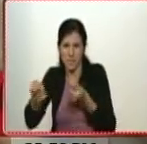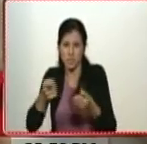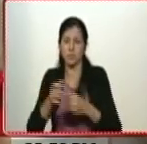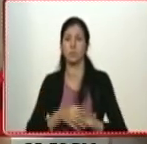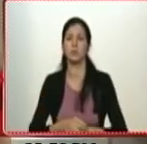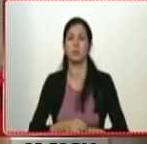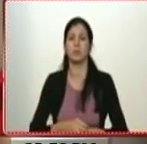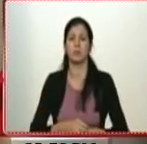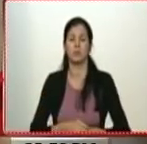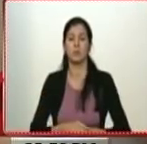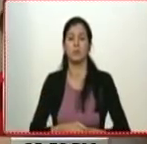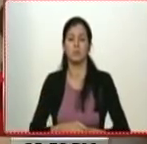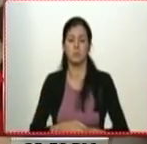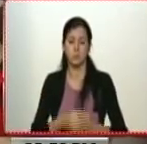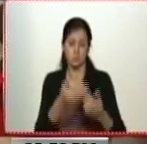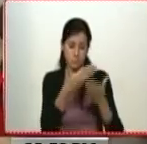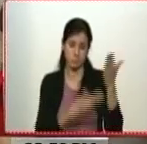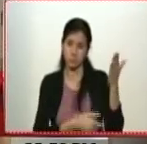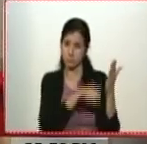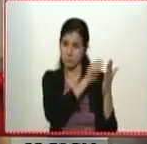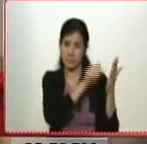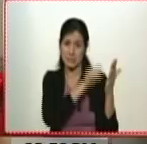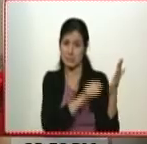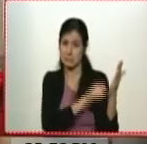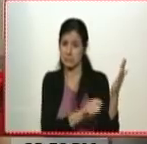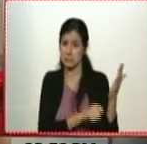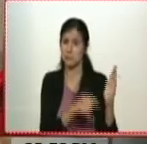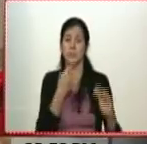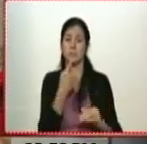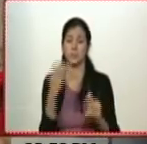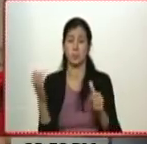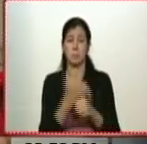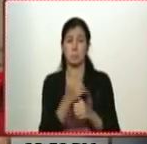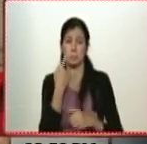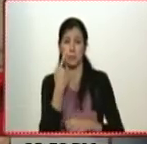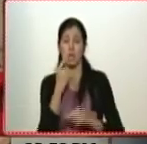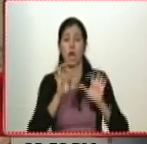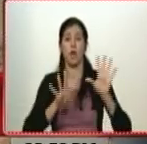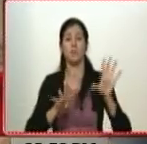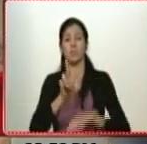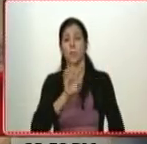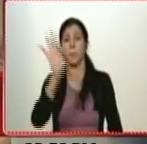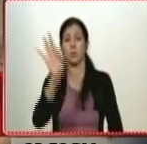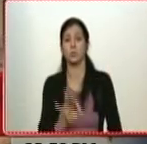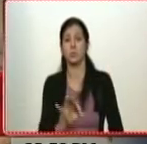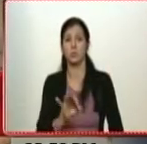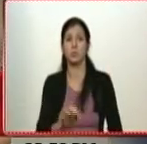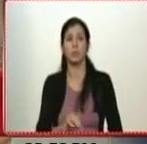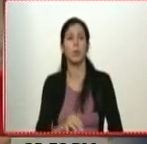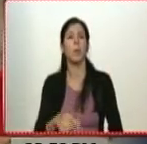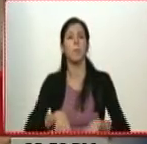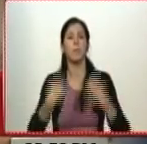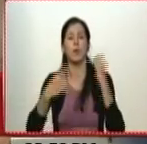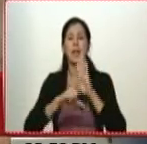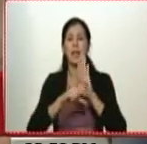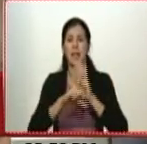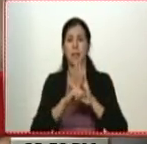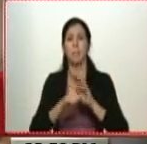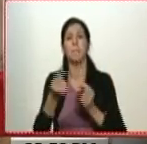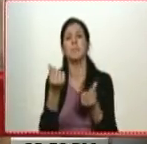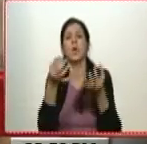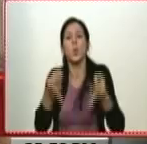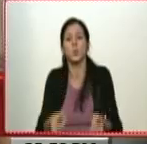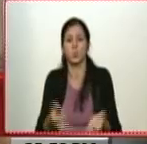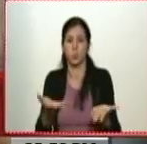aplicación. En el levantamiento administrativo de nuestras actuaciones, hemos encontrado que 92% ha incumplido la ley orgánica para los precios